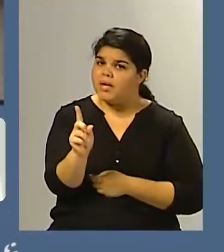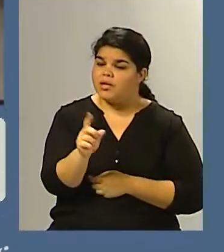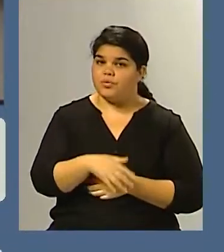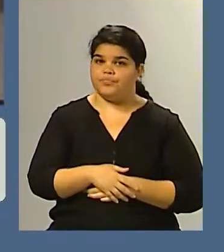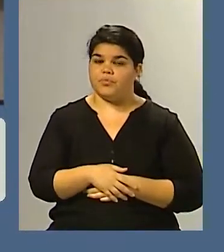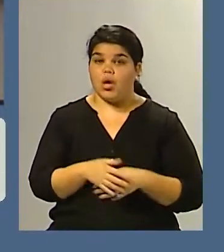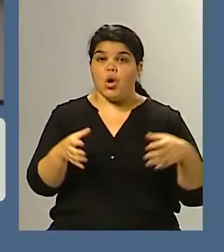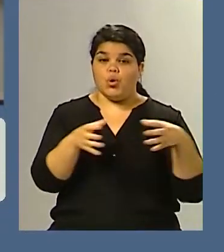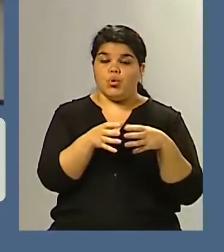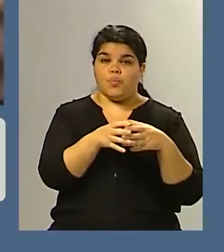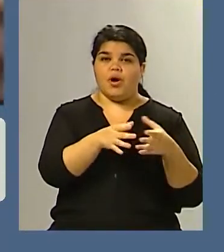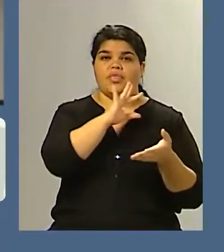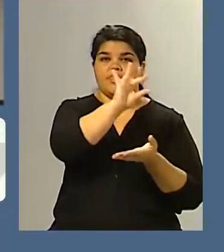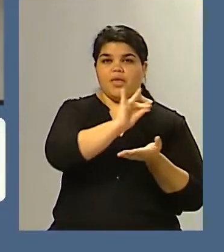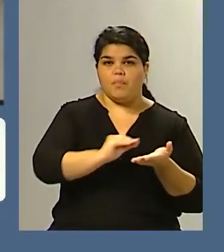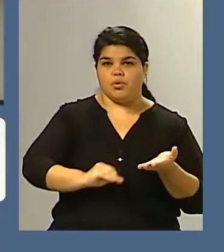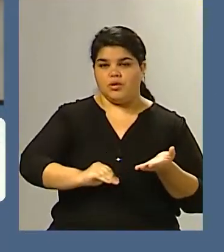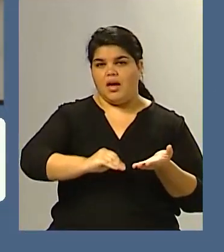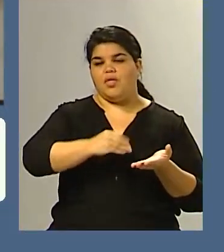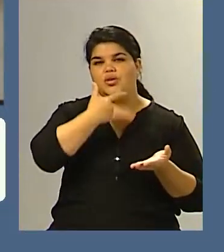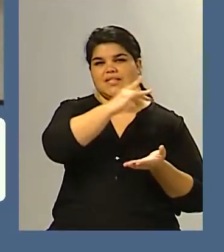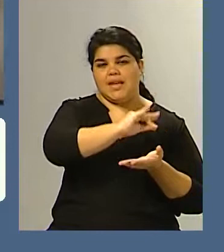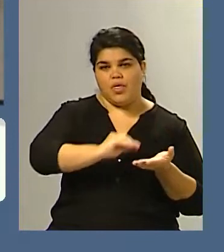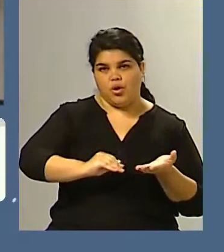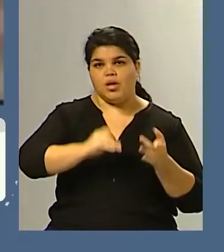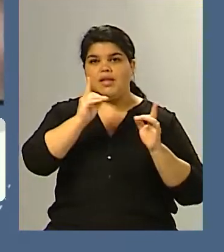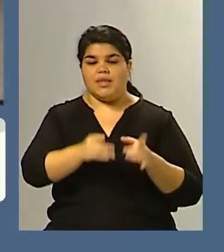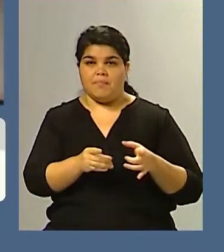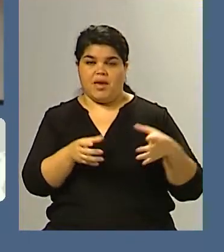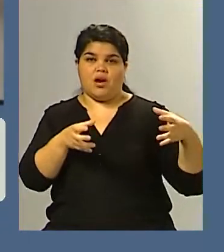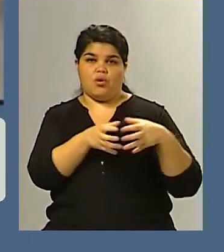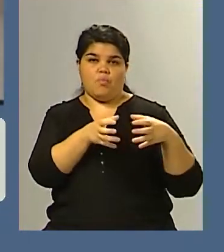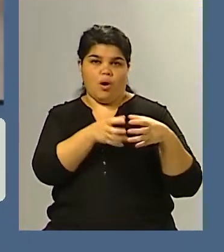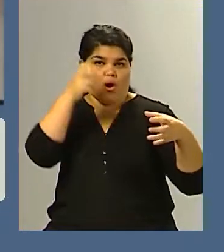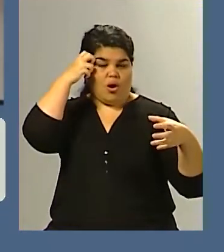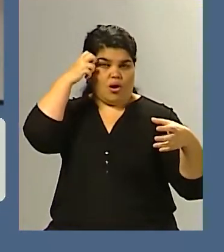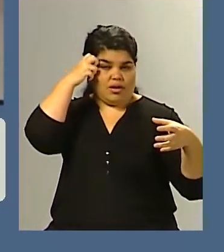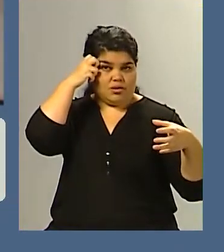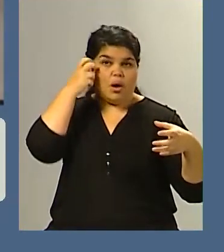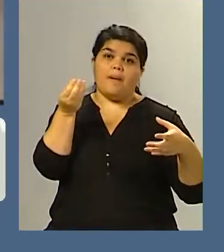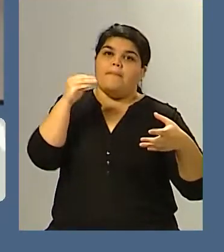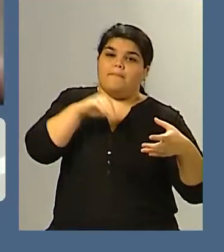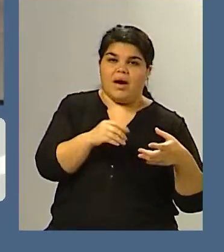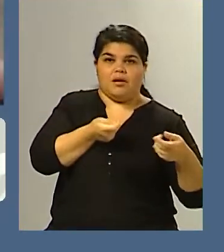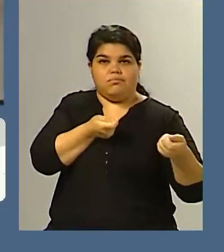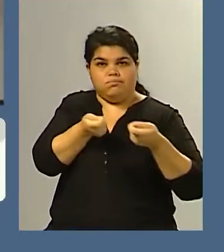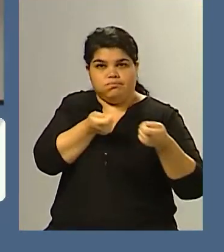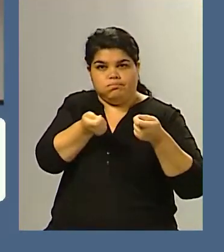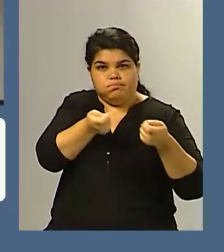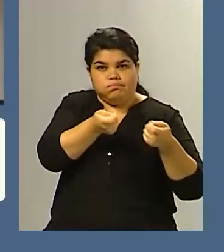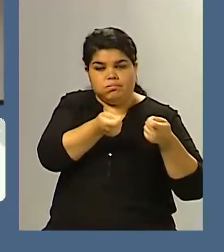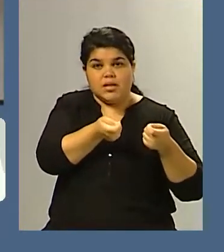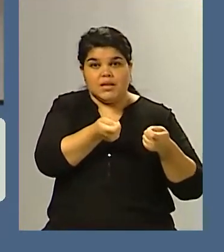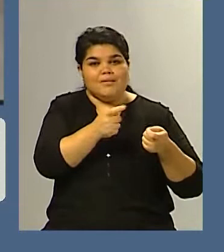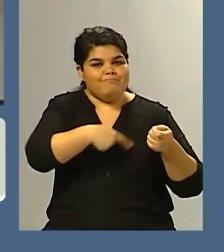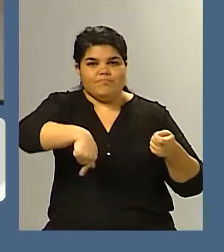diputados y senadores que vienen de la derecha, máximo la negociación que tenga que tener con los gobernadores con quienes están relacionados